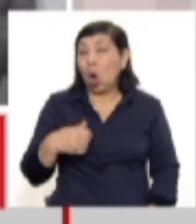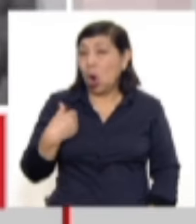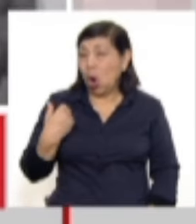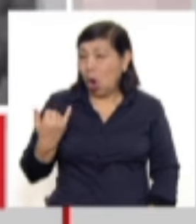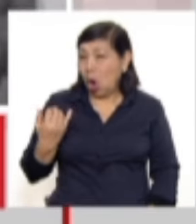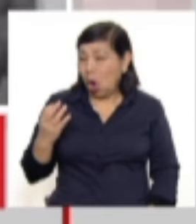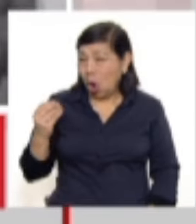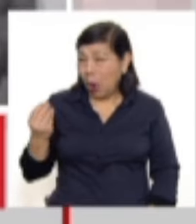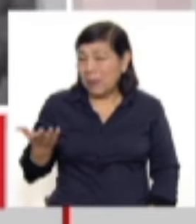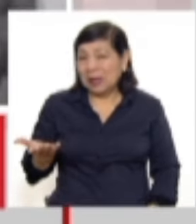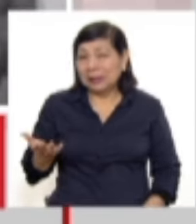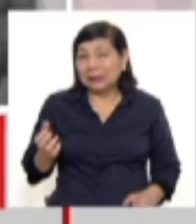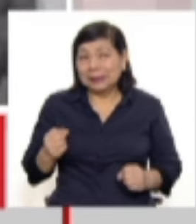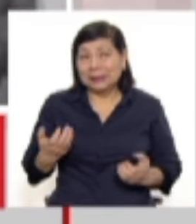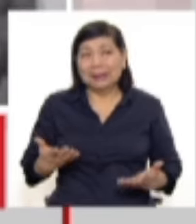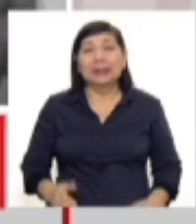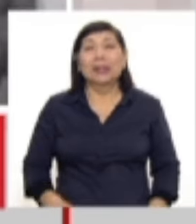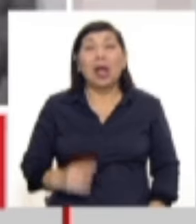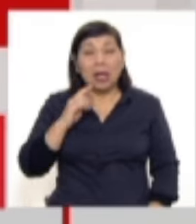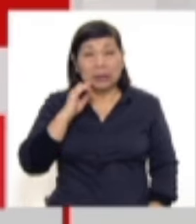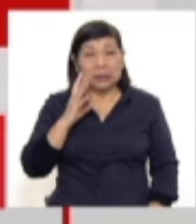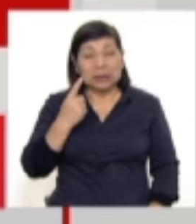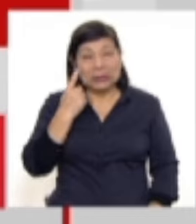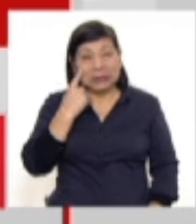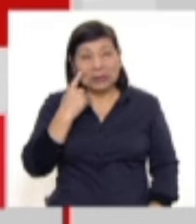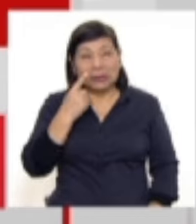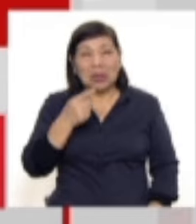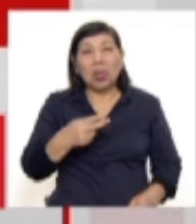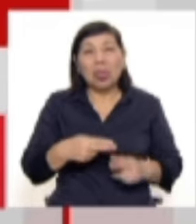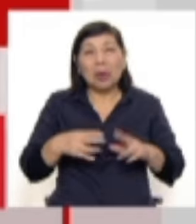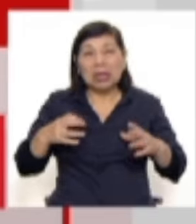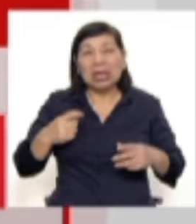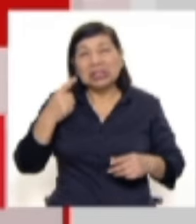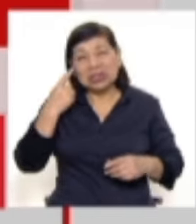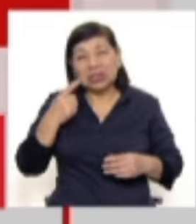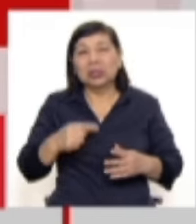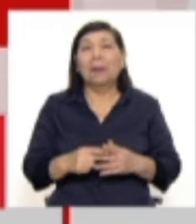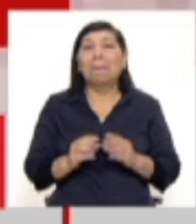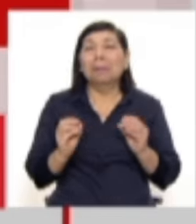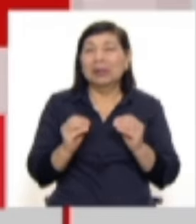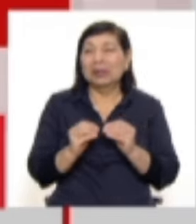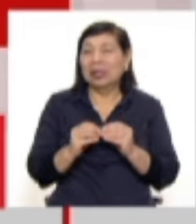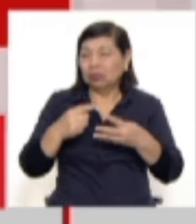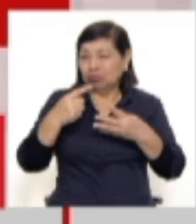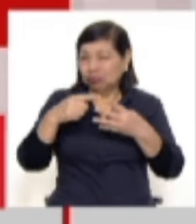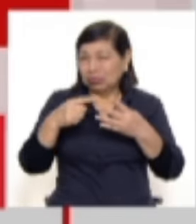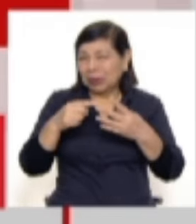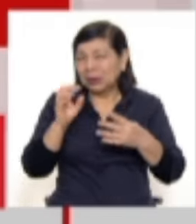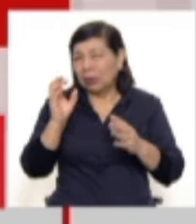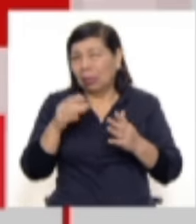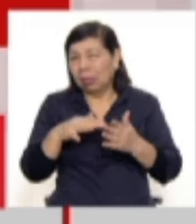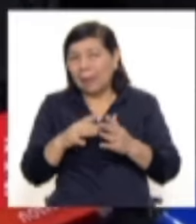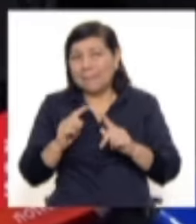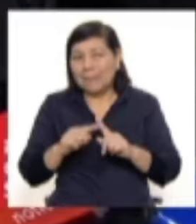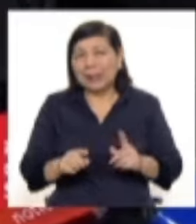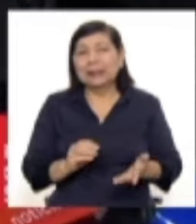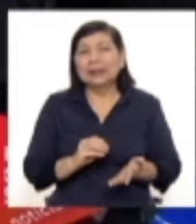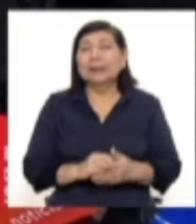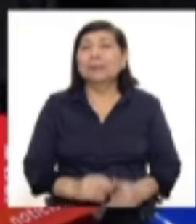son jóvenes. Es por eso que este delincuente, conocido como monstruo chino chonguito, a quien cada vez lo debilitamos